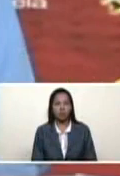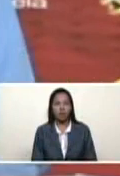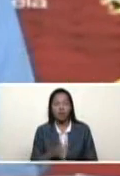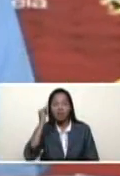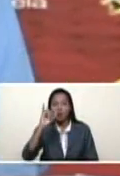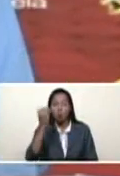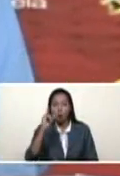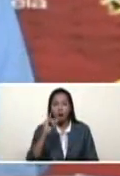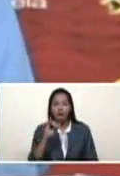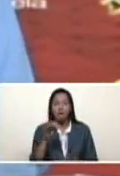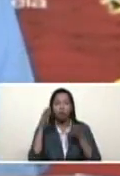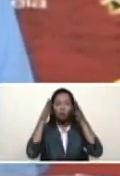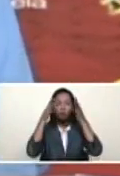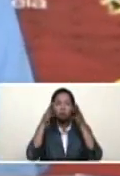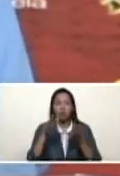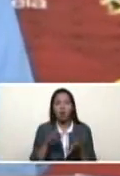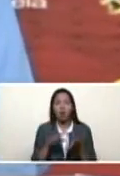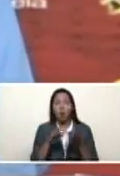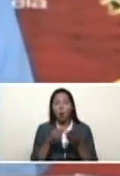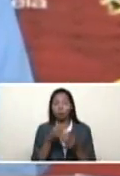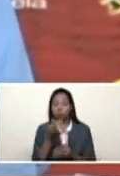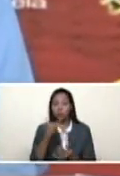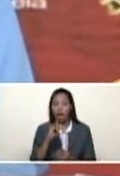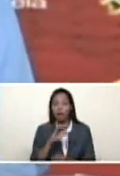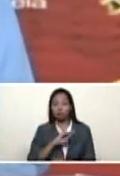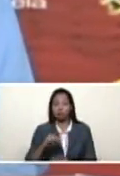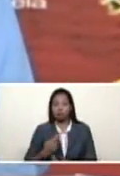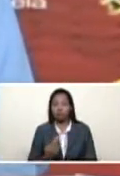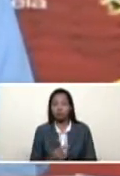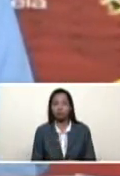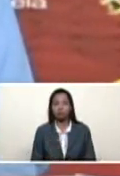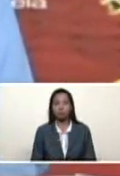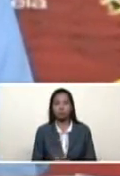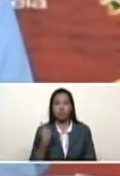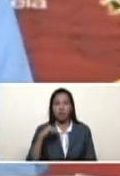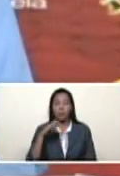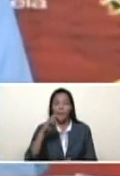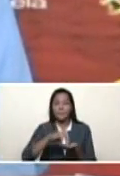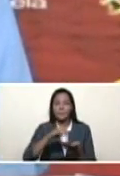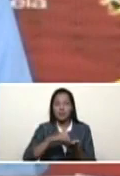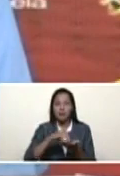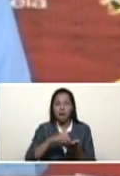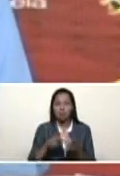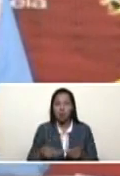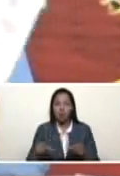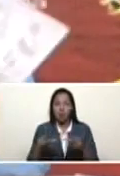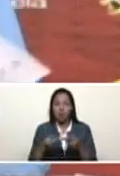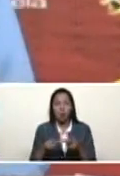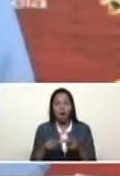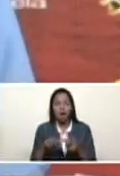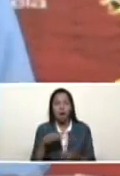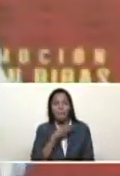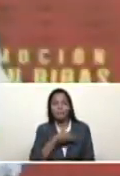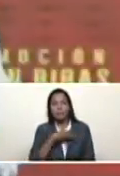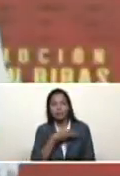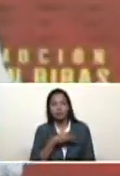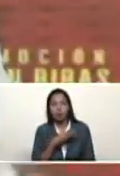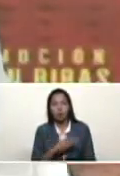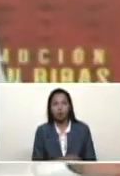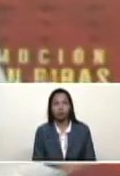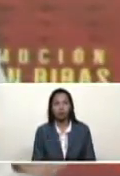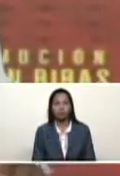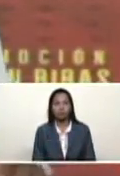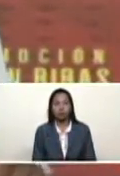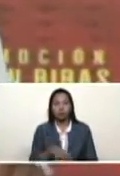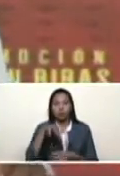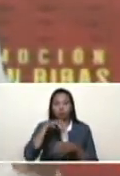en el Consejo Comunal Agua de Culebra. Así es. Queremos en Miranda está en la base de misiones El Guásimo. Extenderlo al